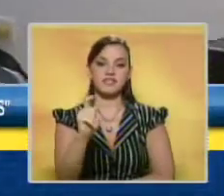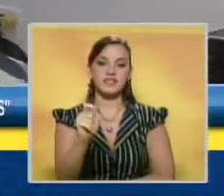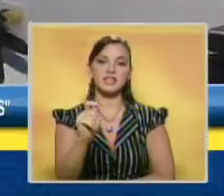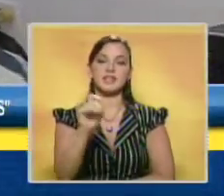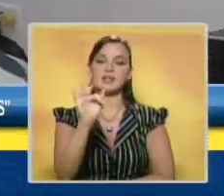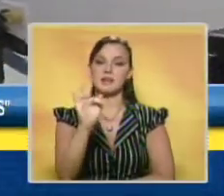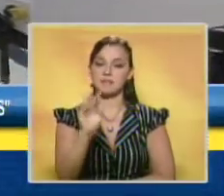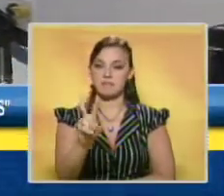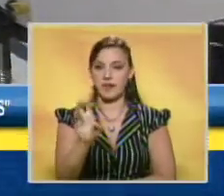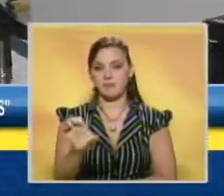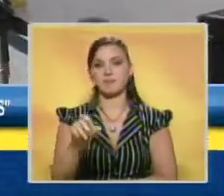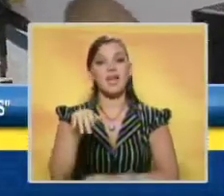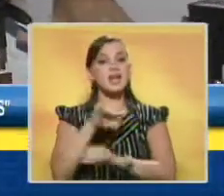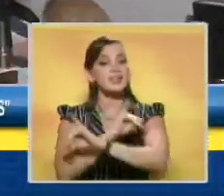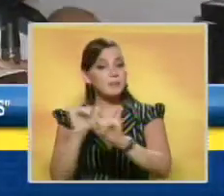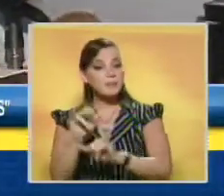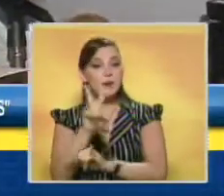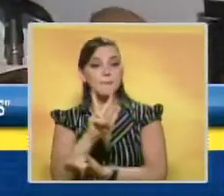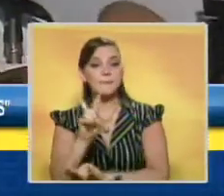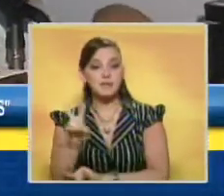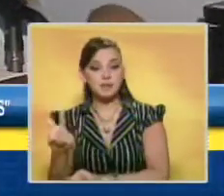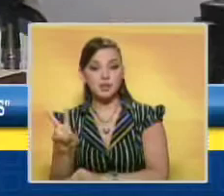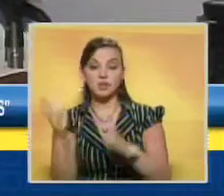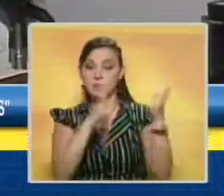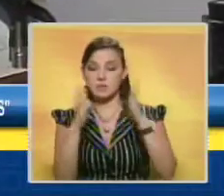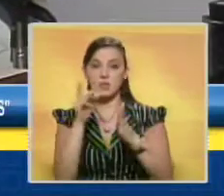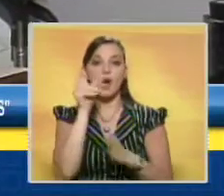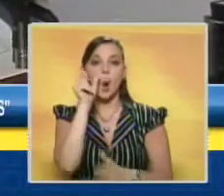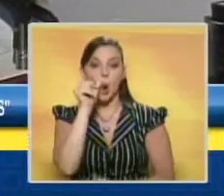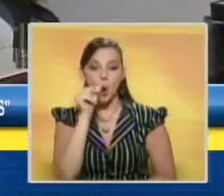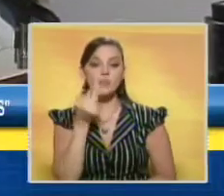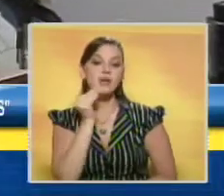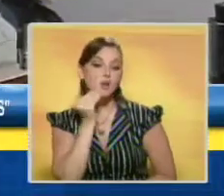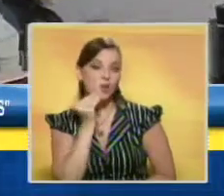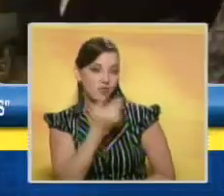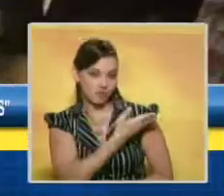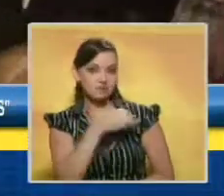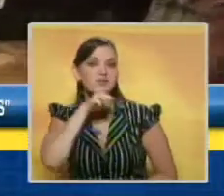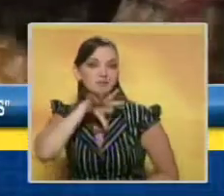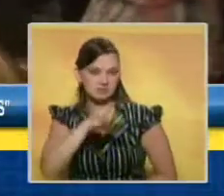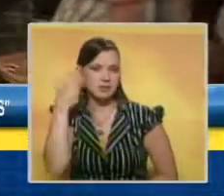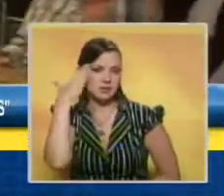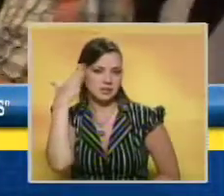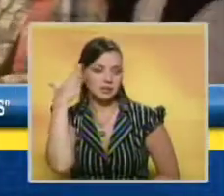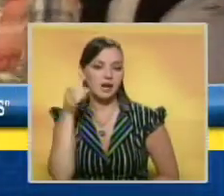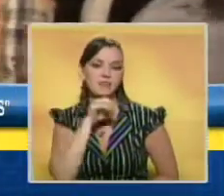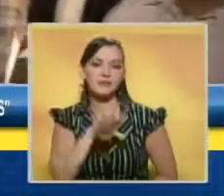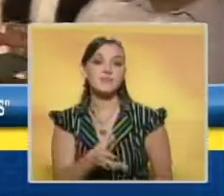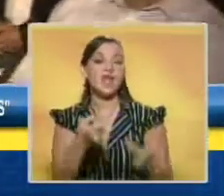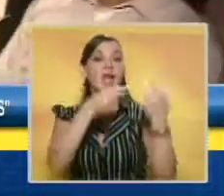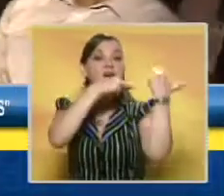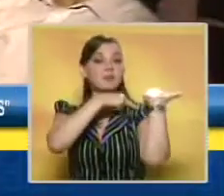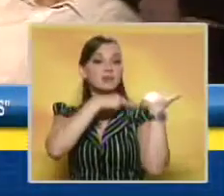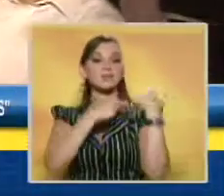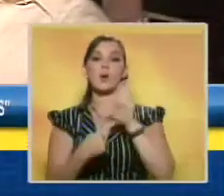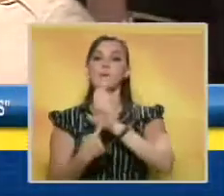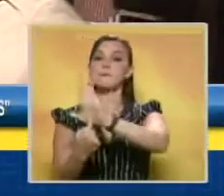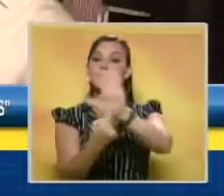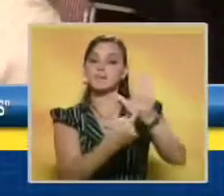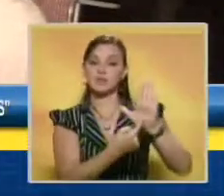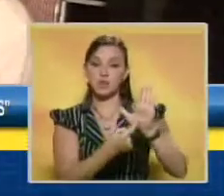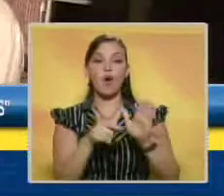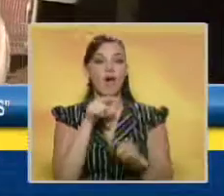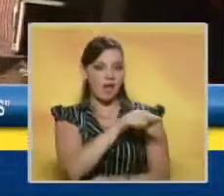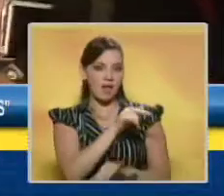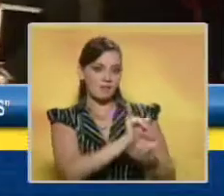este 22 de marzo, el joven escritor e historiador cubano Elier Ramírez tuvo a su cargo la presentación de la obra cuya autoría comparte